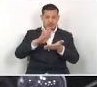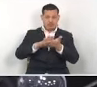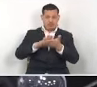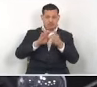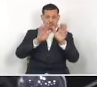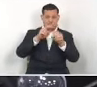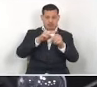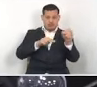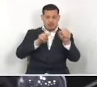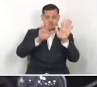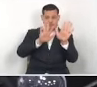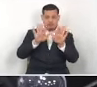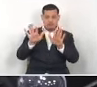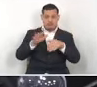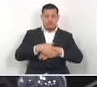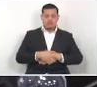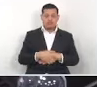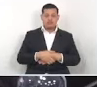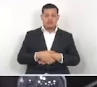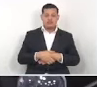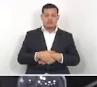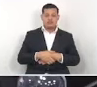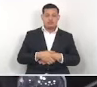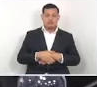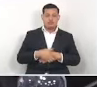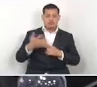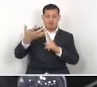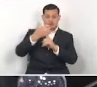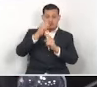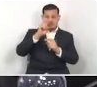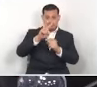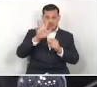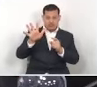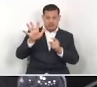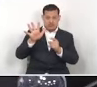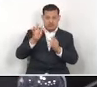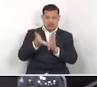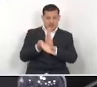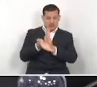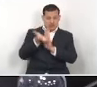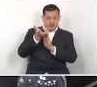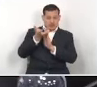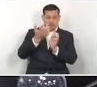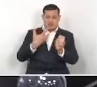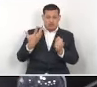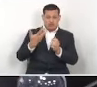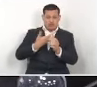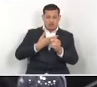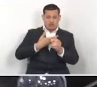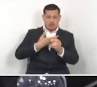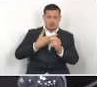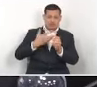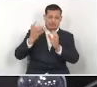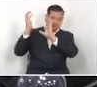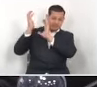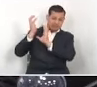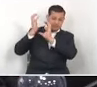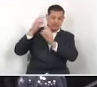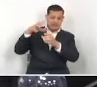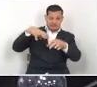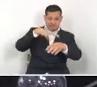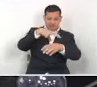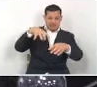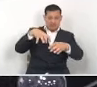en $15. Y para llegar a ese 25, ahí van todas esas gradas de sobreprecio que puede ir de